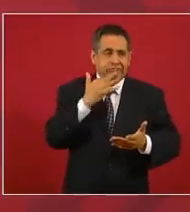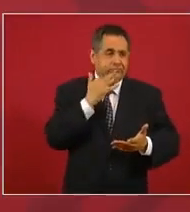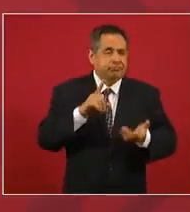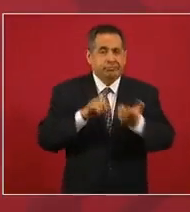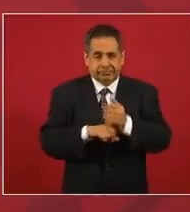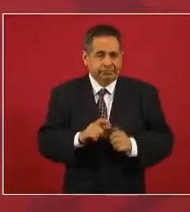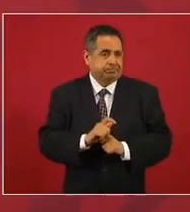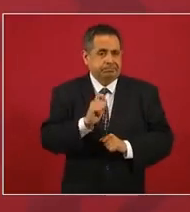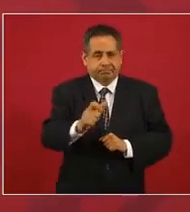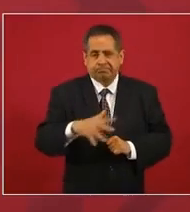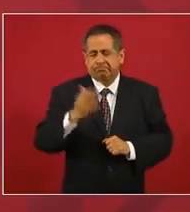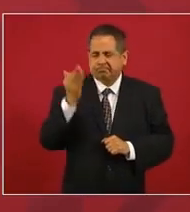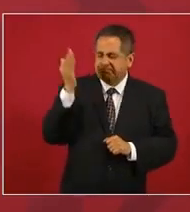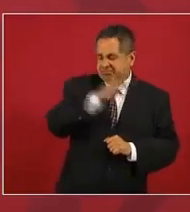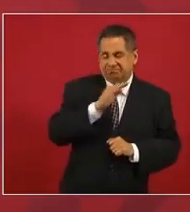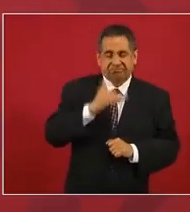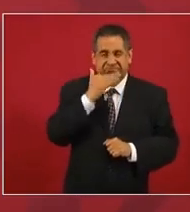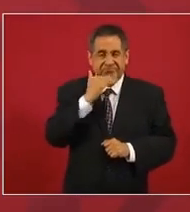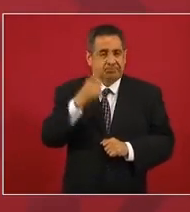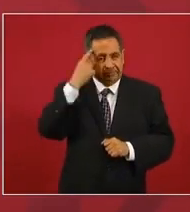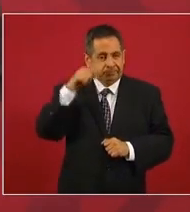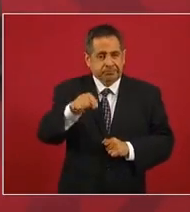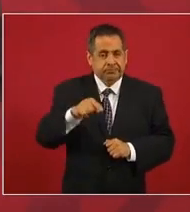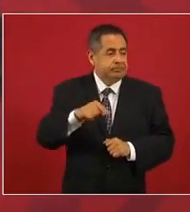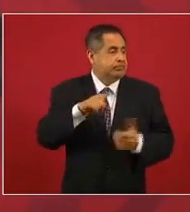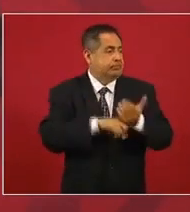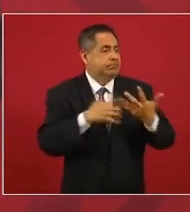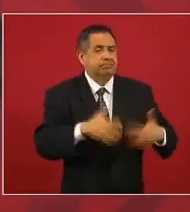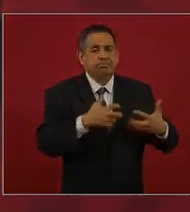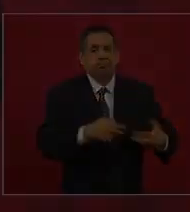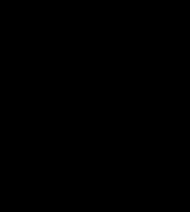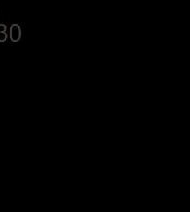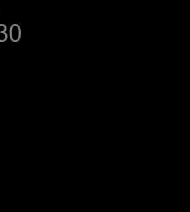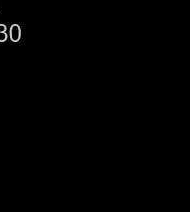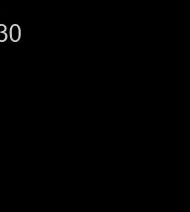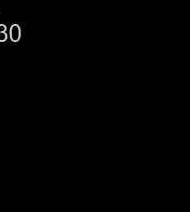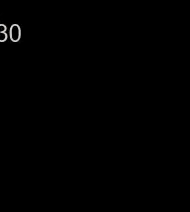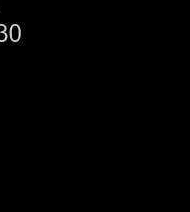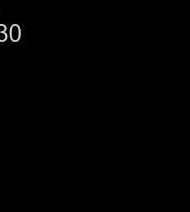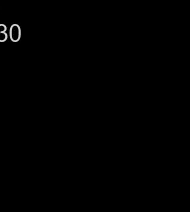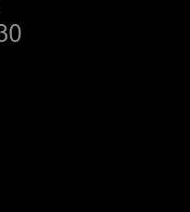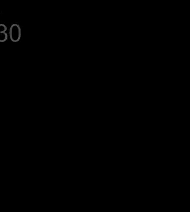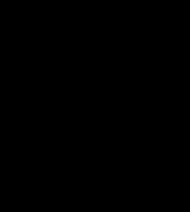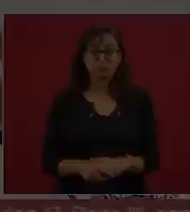la compra fraudulenta de la planta de fertilizantes agro